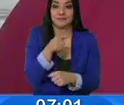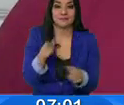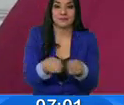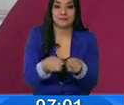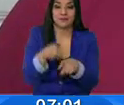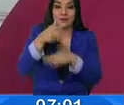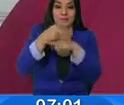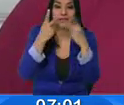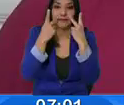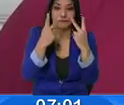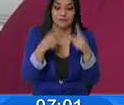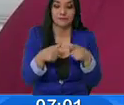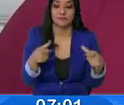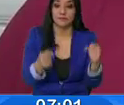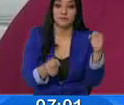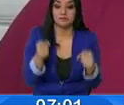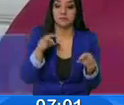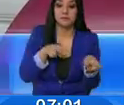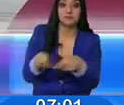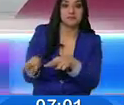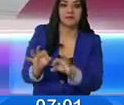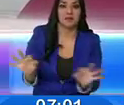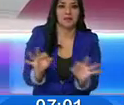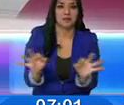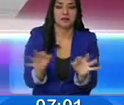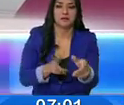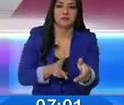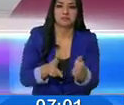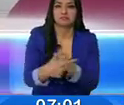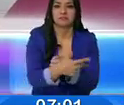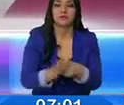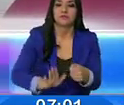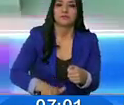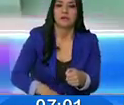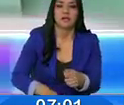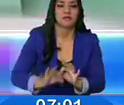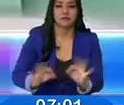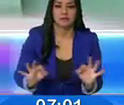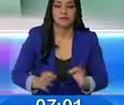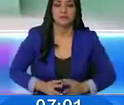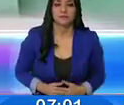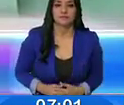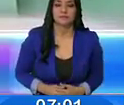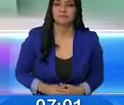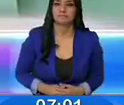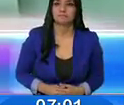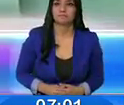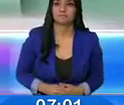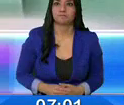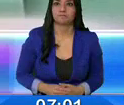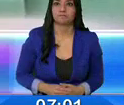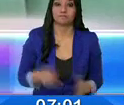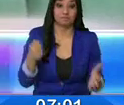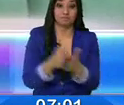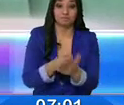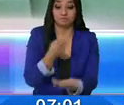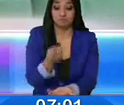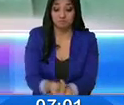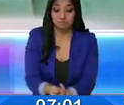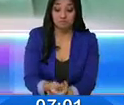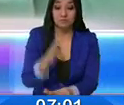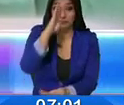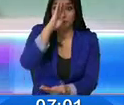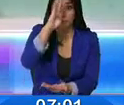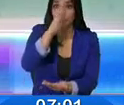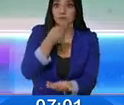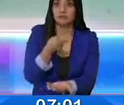sea, la volqueta ni siquiera lo vio, porque ni siquiera frenó nada. Tras el aparatoso accidente de tránsito, el gendarme quedó en la